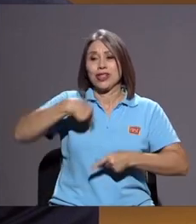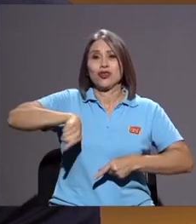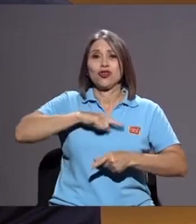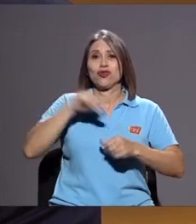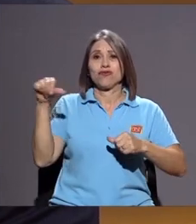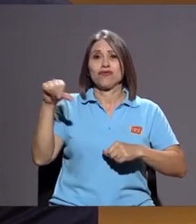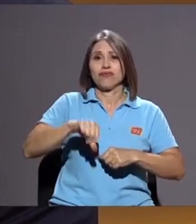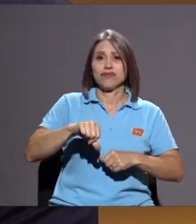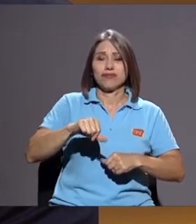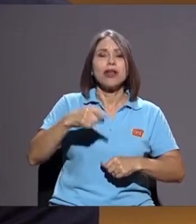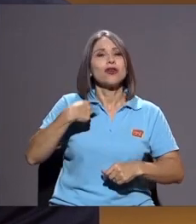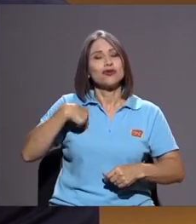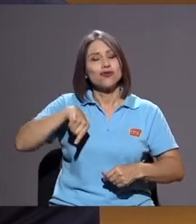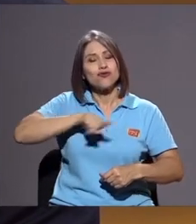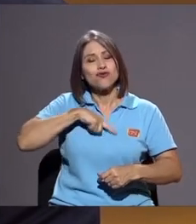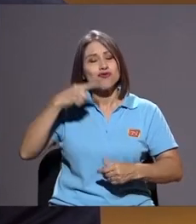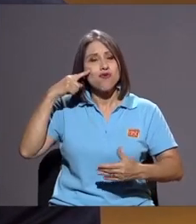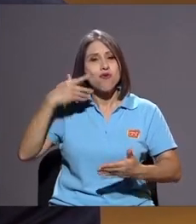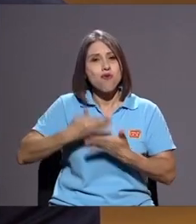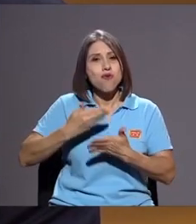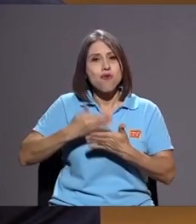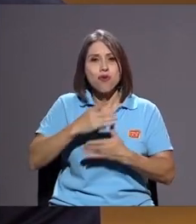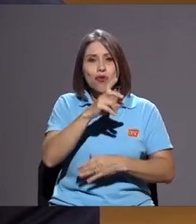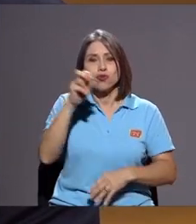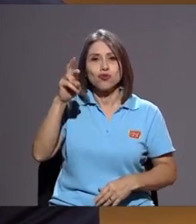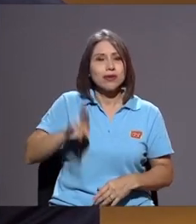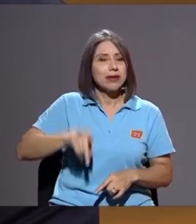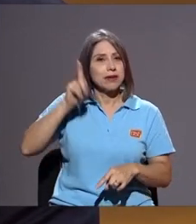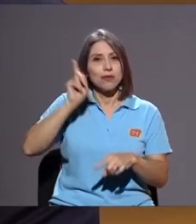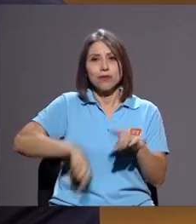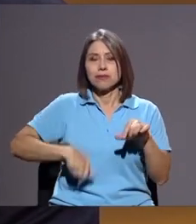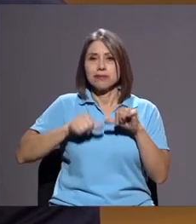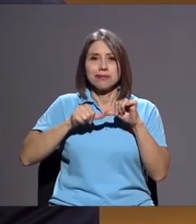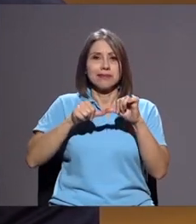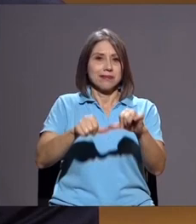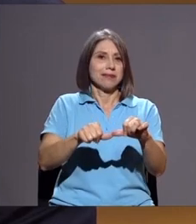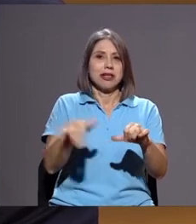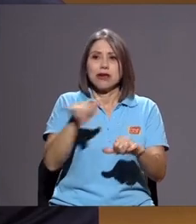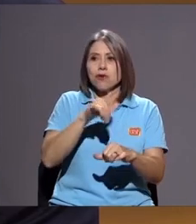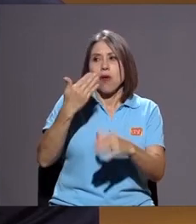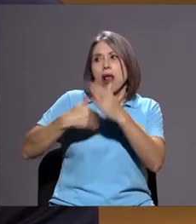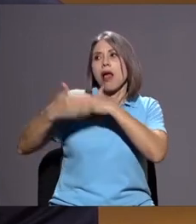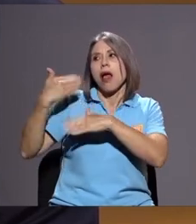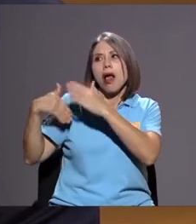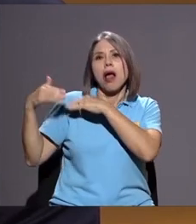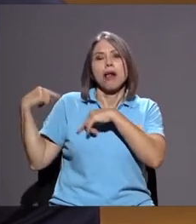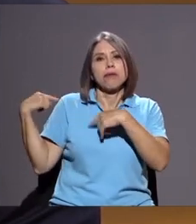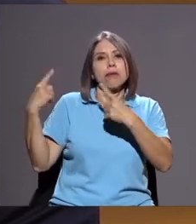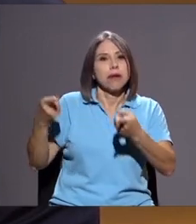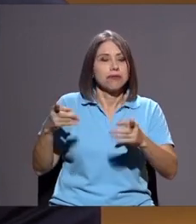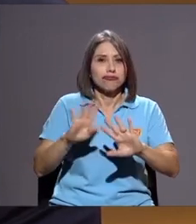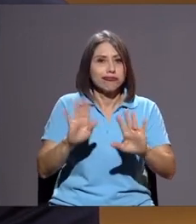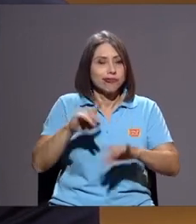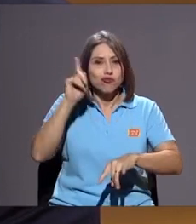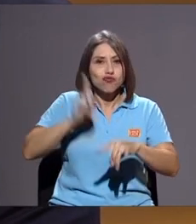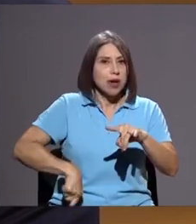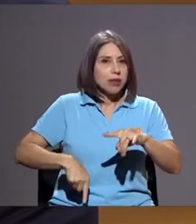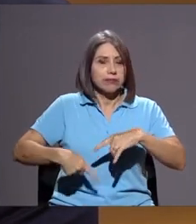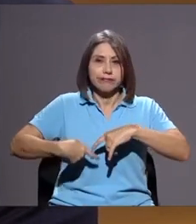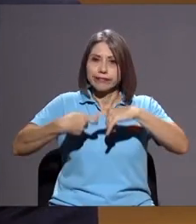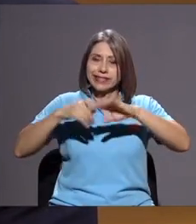evidente que costa rica no puede seguir en la forma que ha venido operando y entonces se necesita